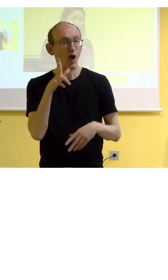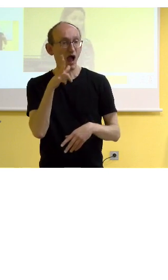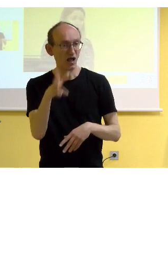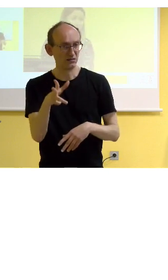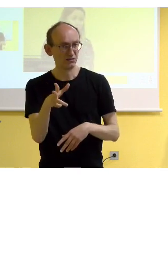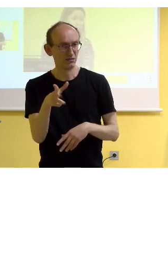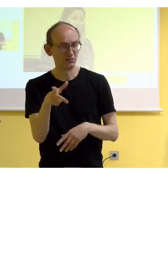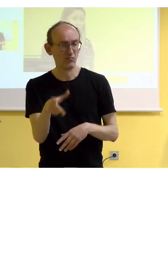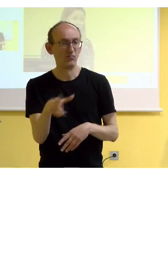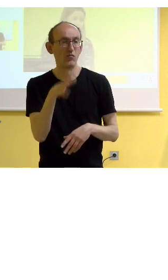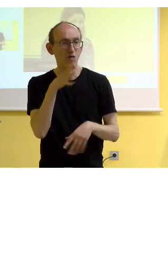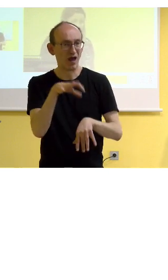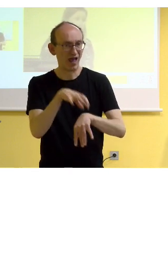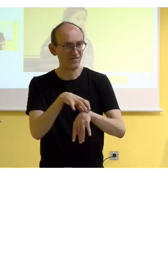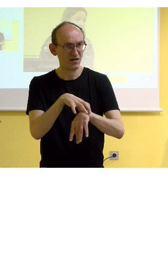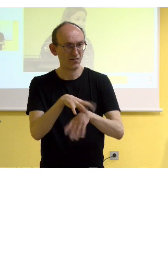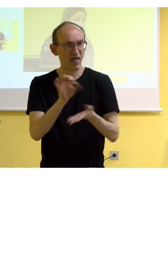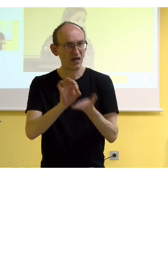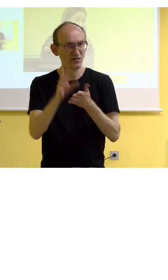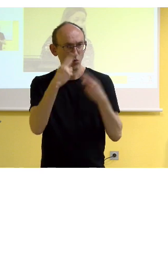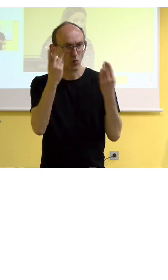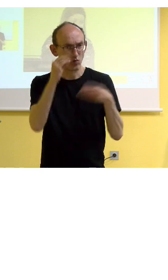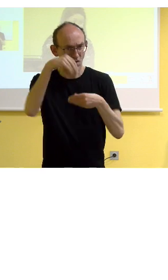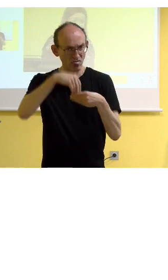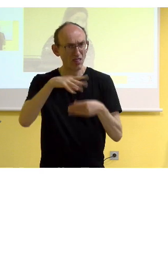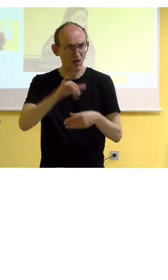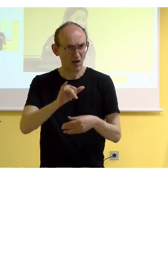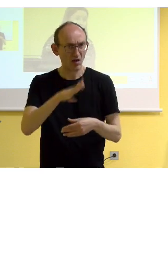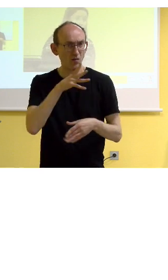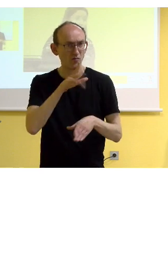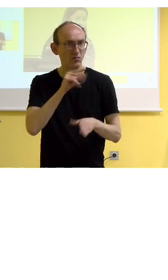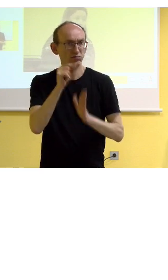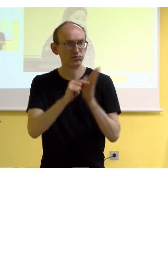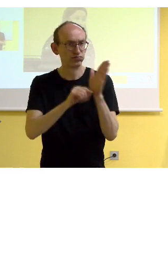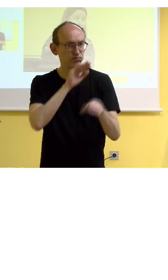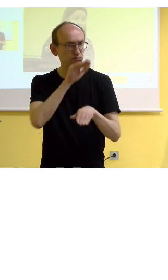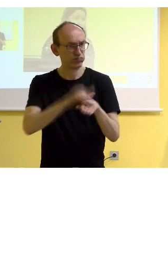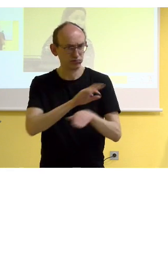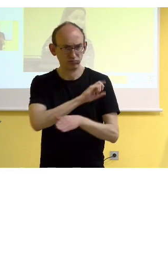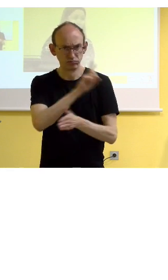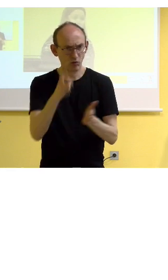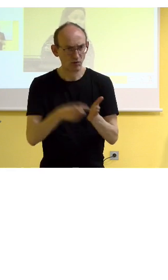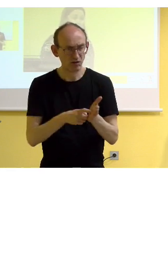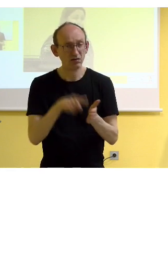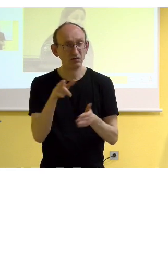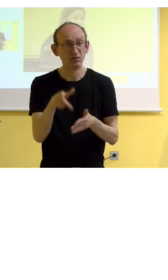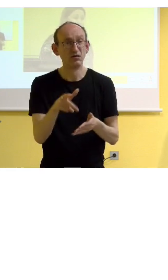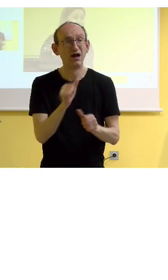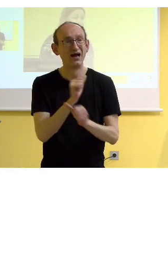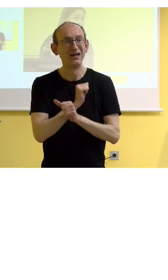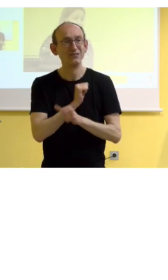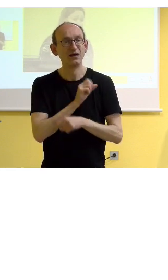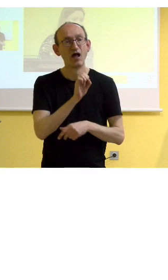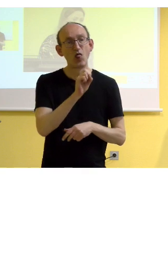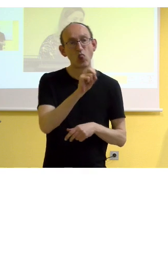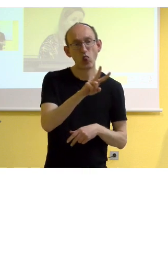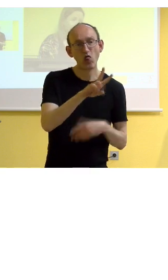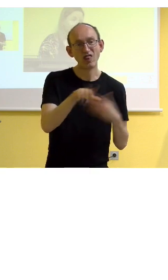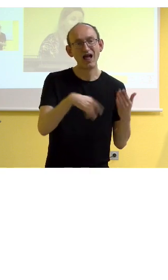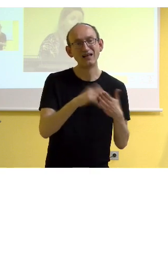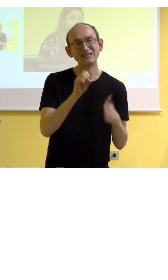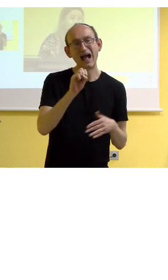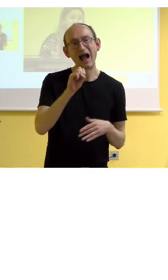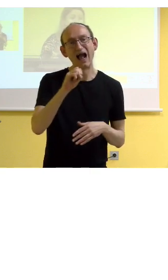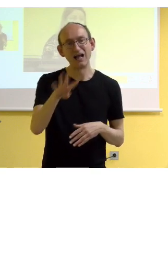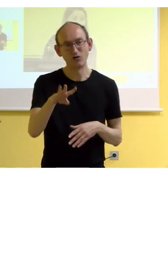que es una enfermedad que entra dentro de la cartera porque sabemos que cumple los criterios, está entre 12 y 14 meses. Pero